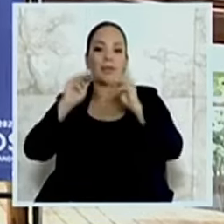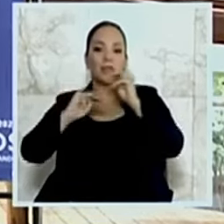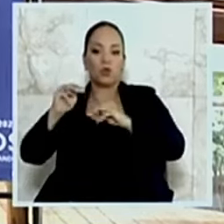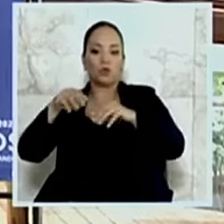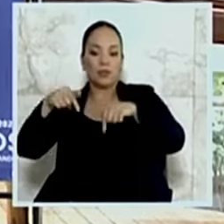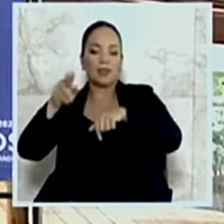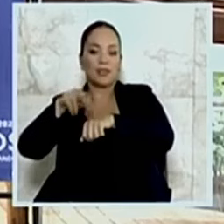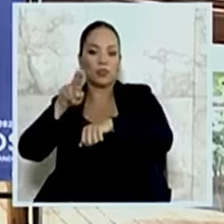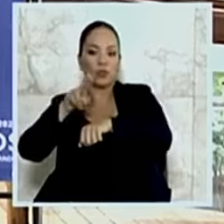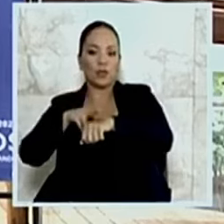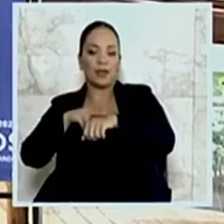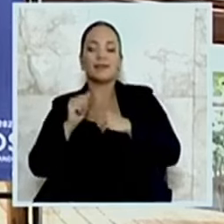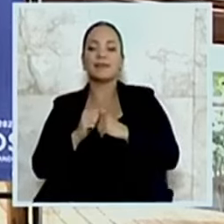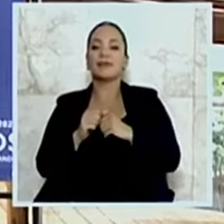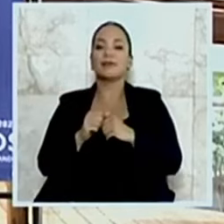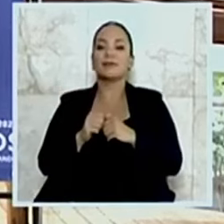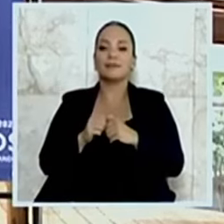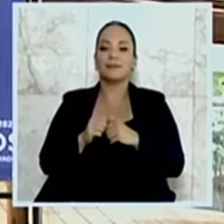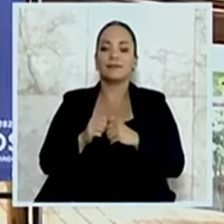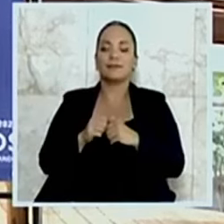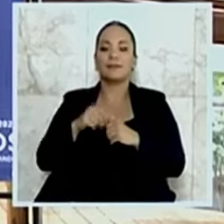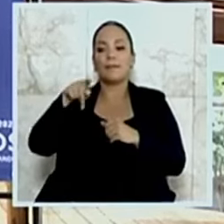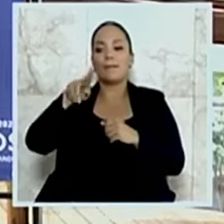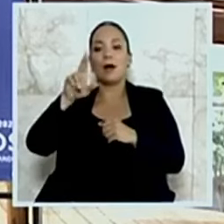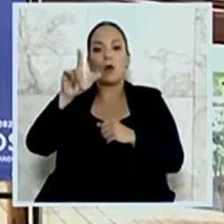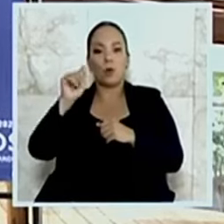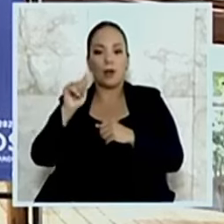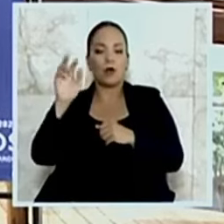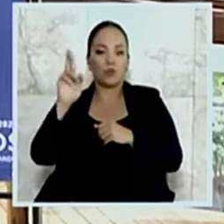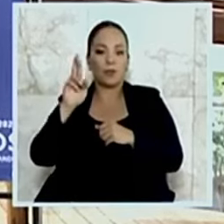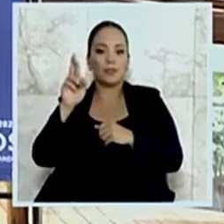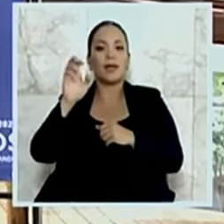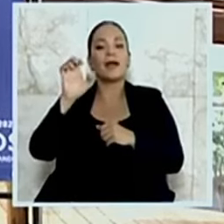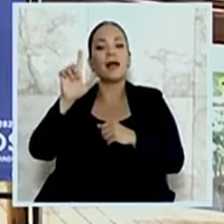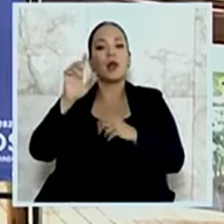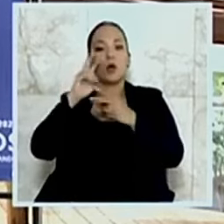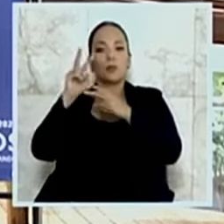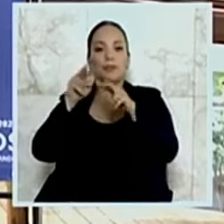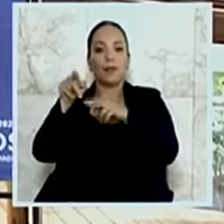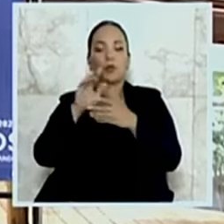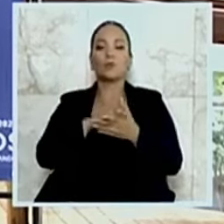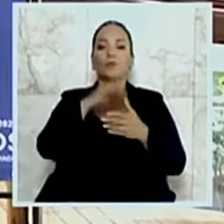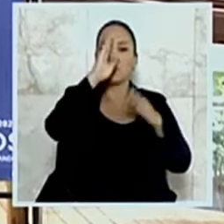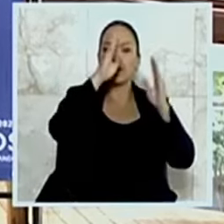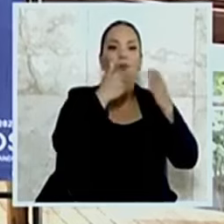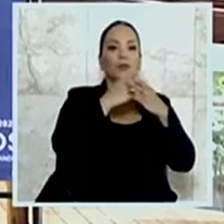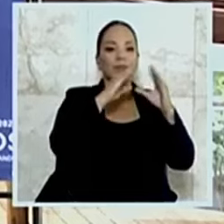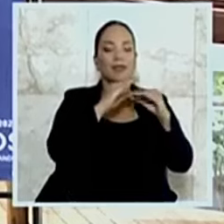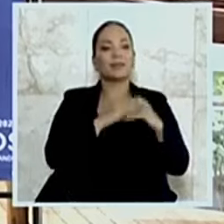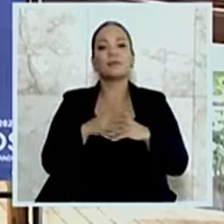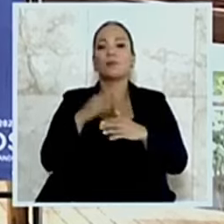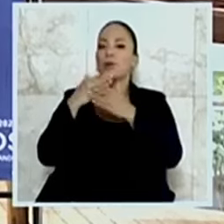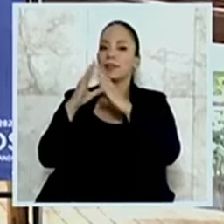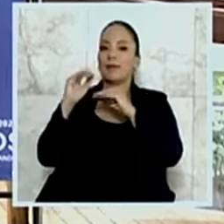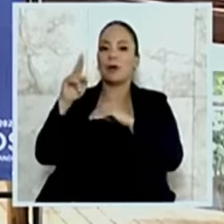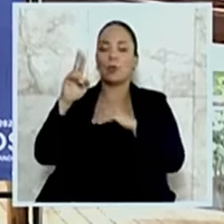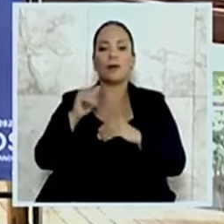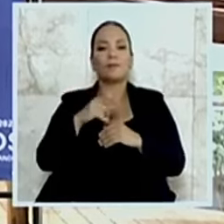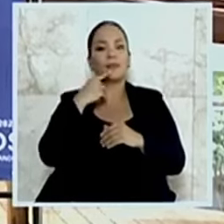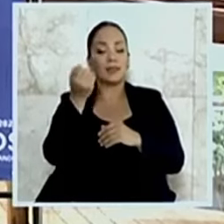A partir de este momento iniciamos con las consultas de los medios de comunicación. Comenzamos con el bloque de los medios